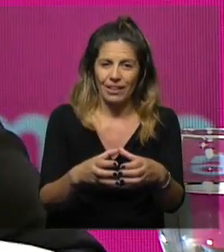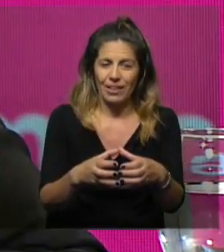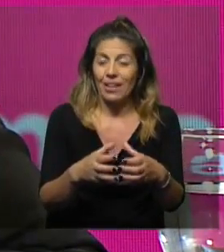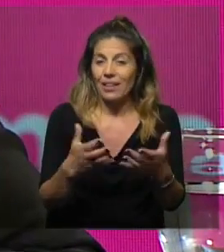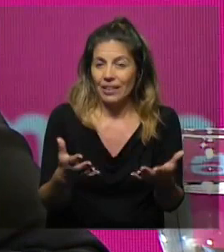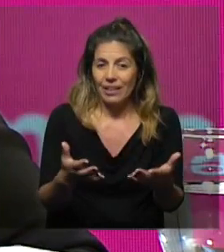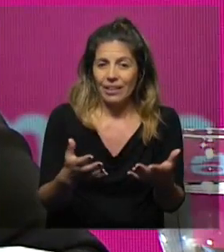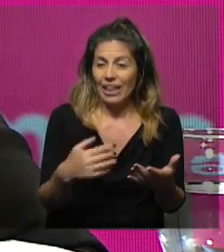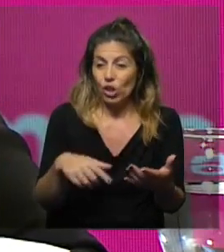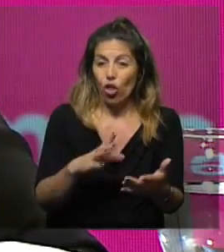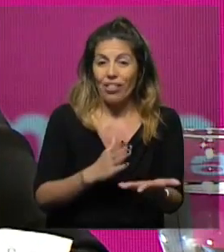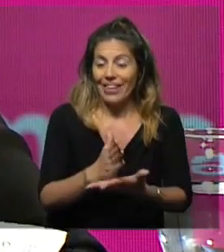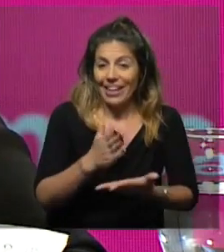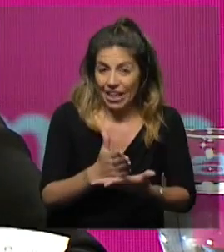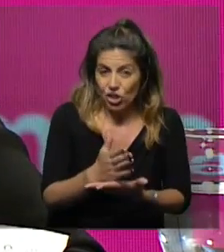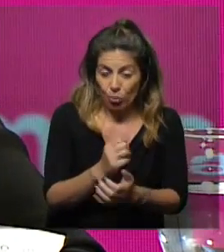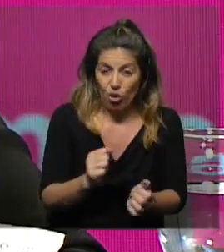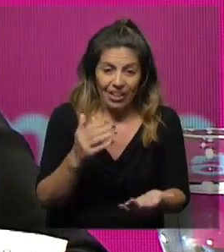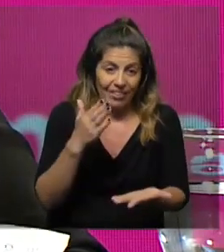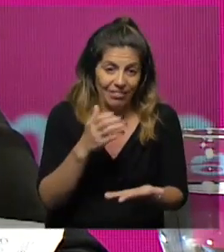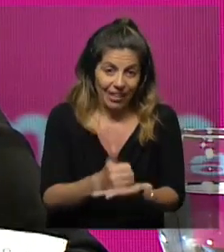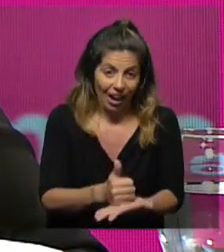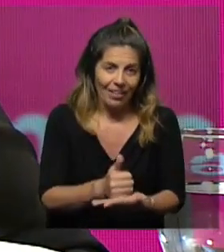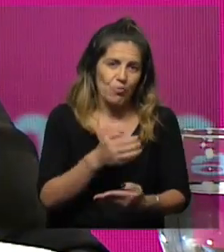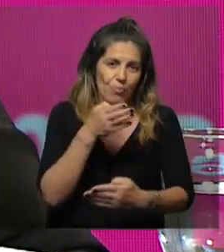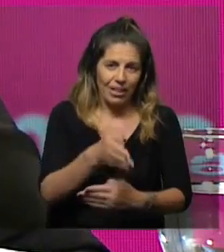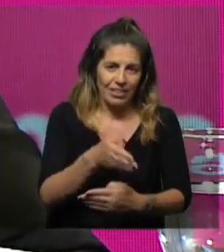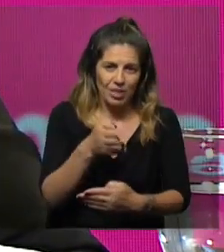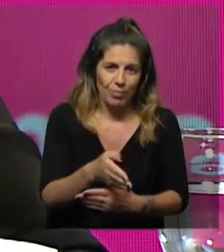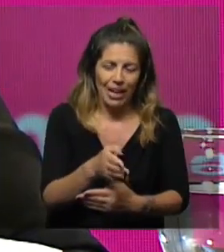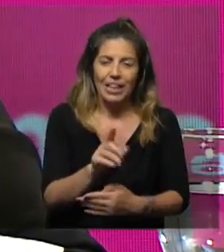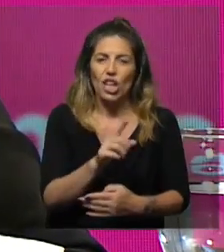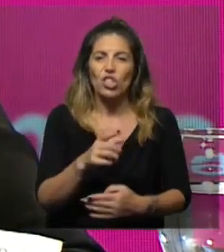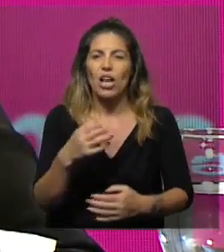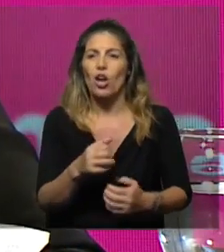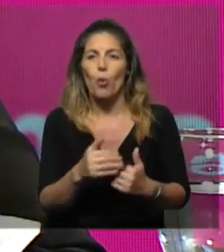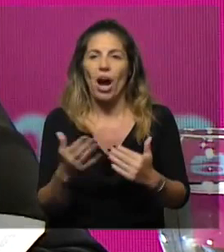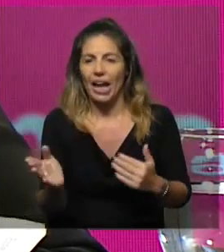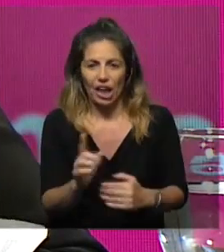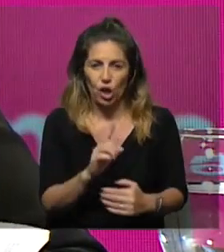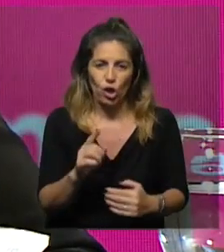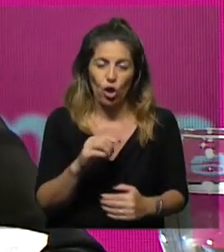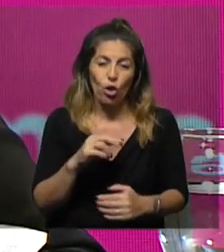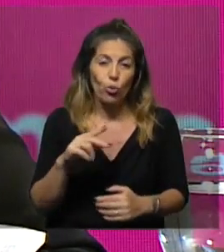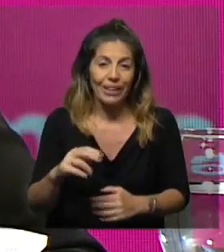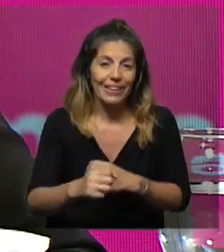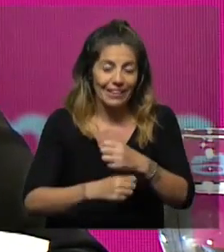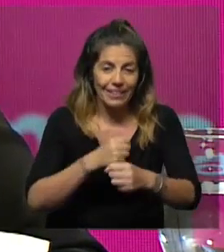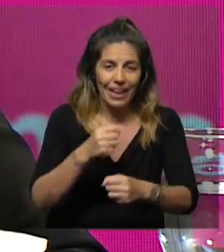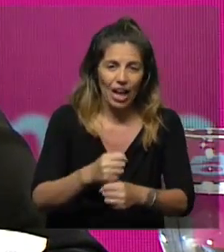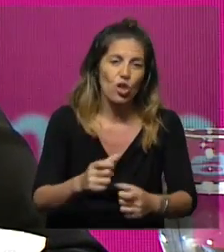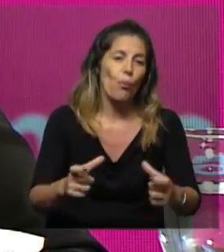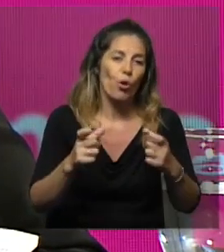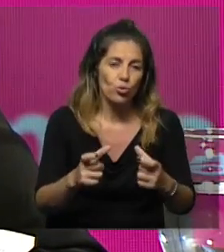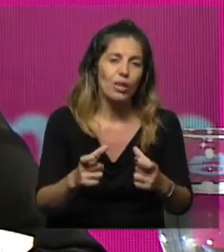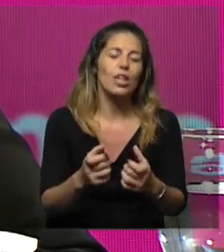tiene todo el derecho de poder estar participar no y que no nos parezca como algo ajeno no durante todo este año por suerte pudimos